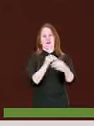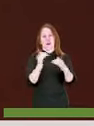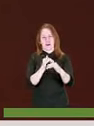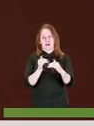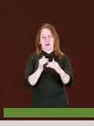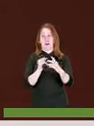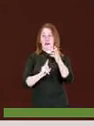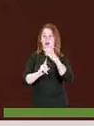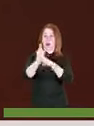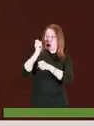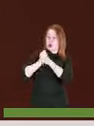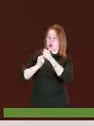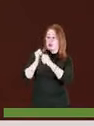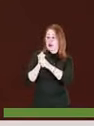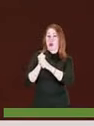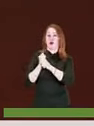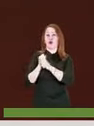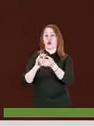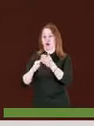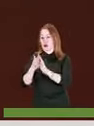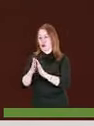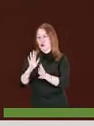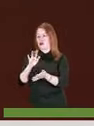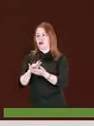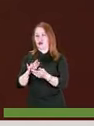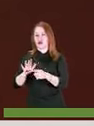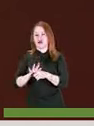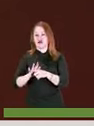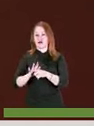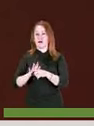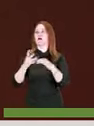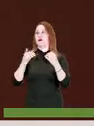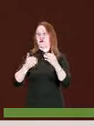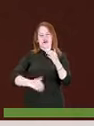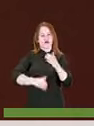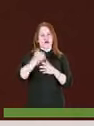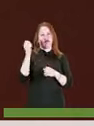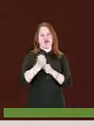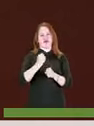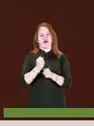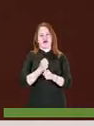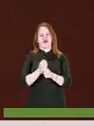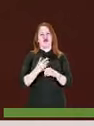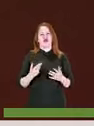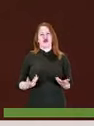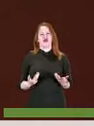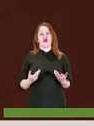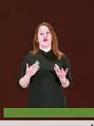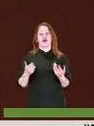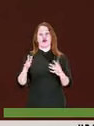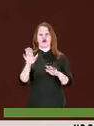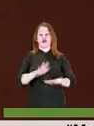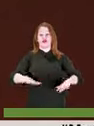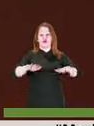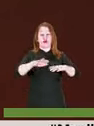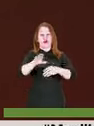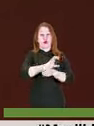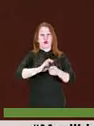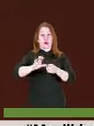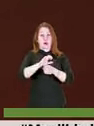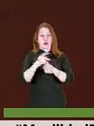pasado hicimos un ejercicio con comunidad y ya iniciamos trabajos no solo en el área urbana,